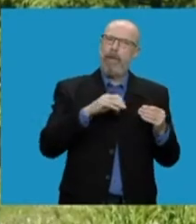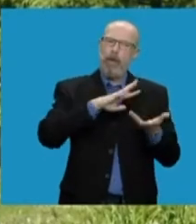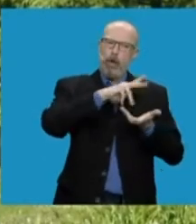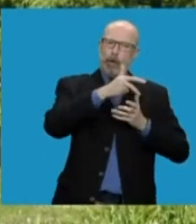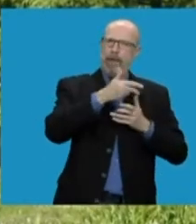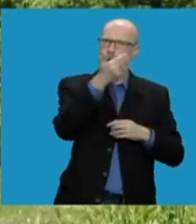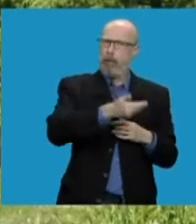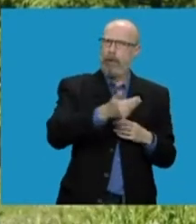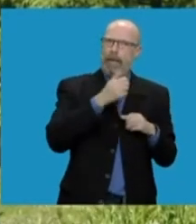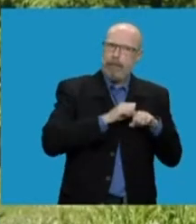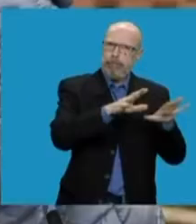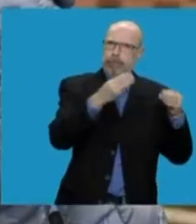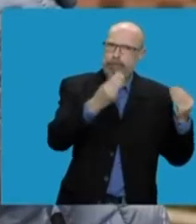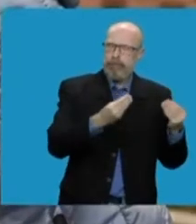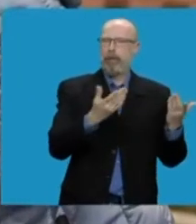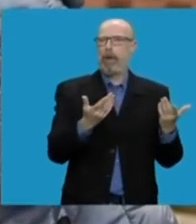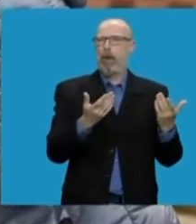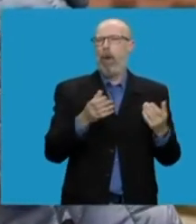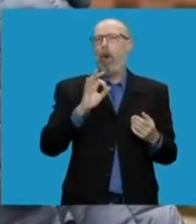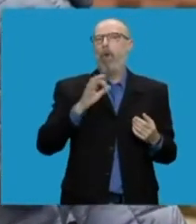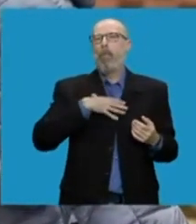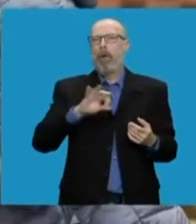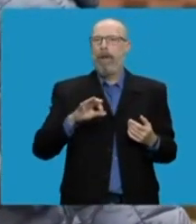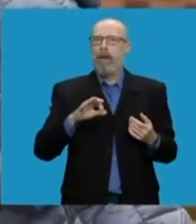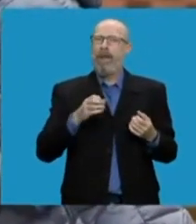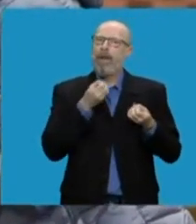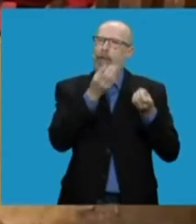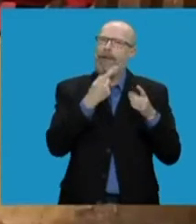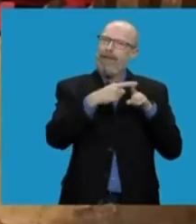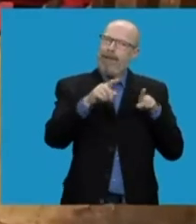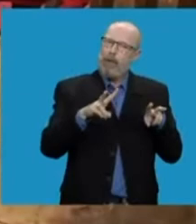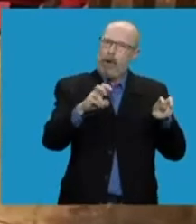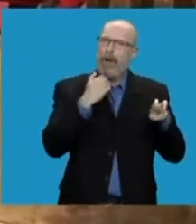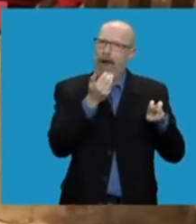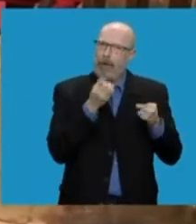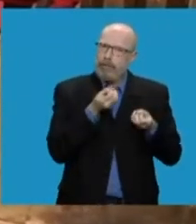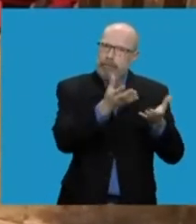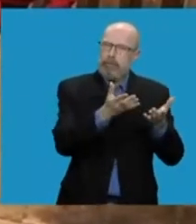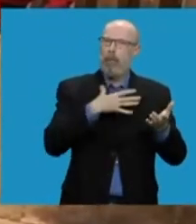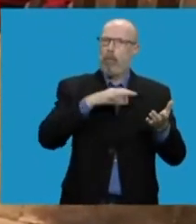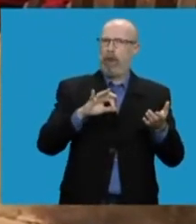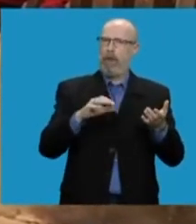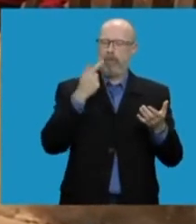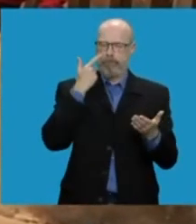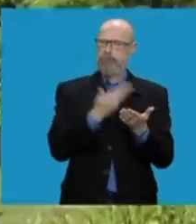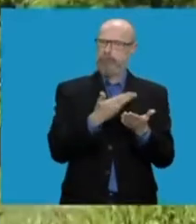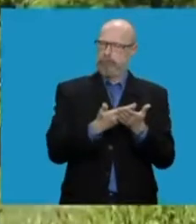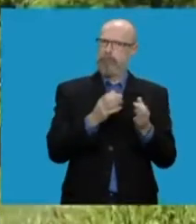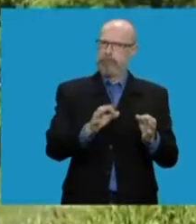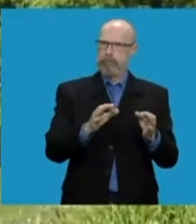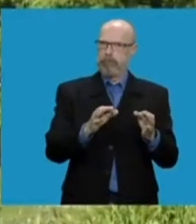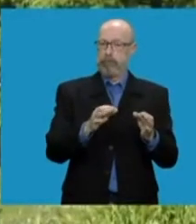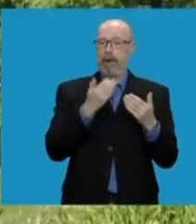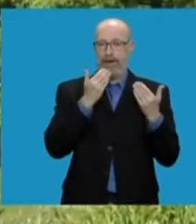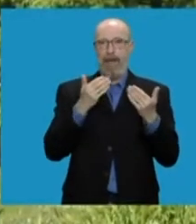tiempo o el ser capaces de, bueno, de dar otro tipo de información, te demuestra que hoy en día con las